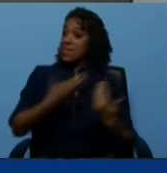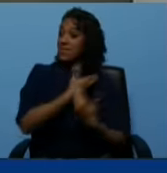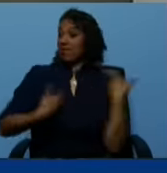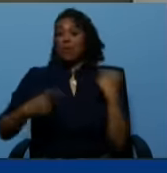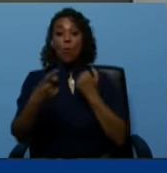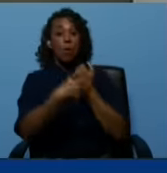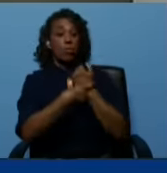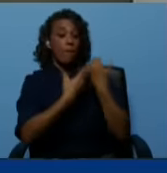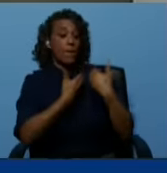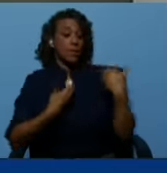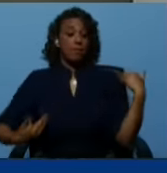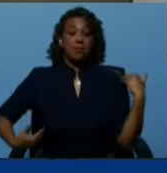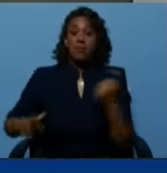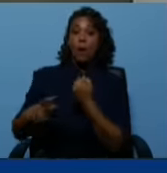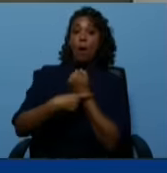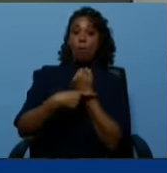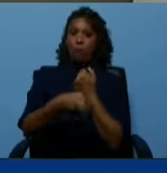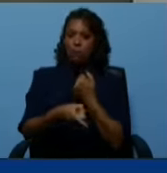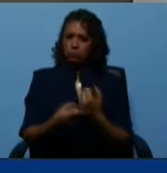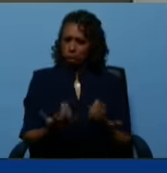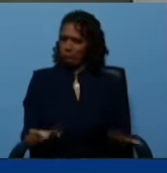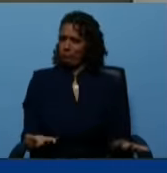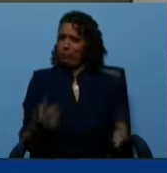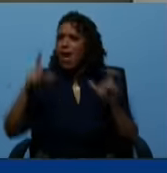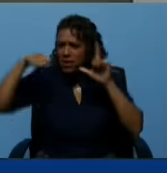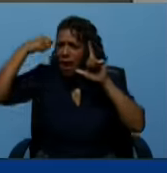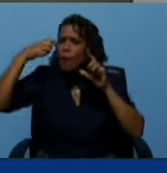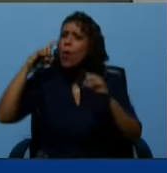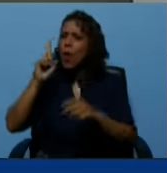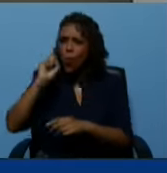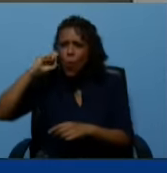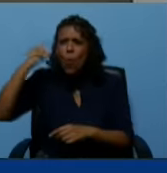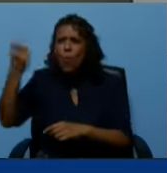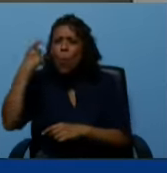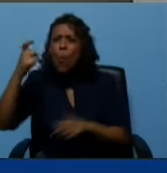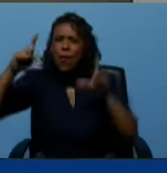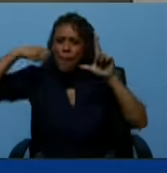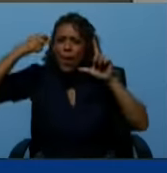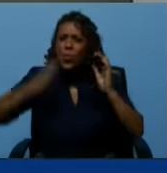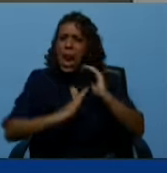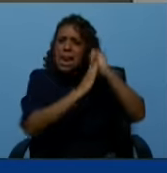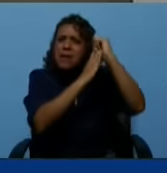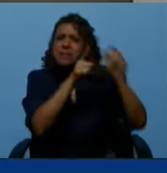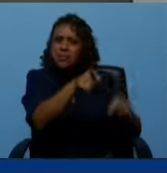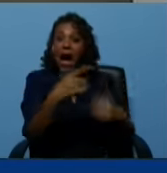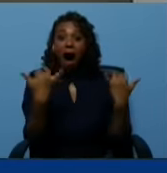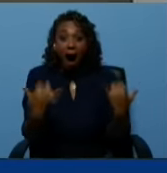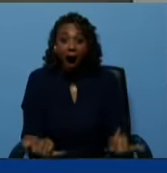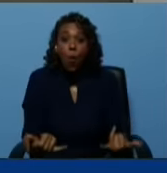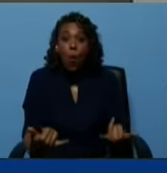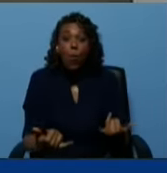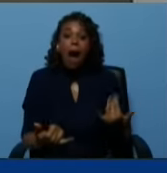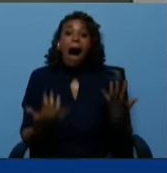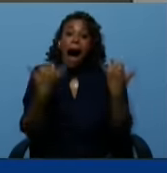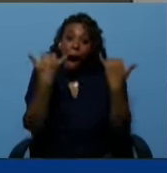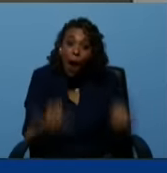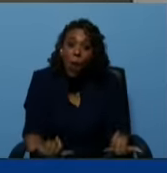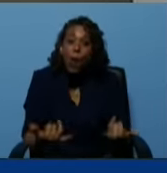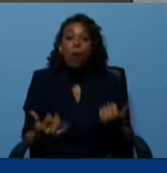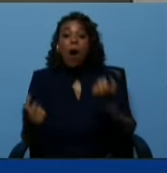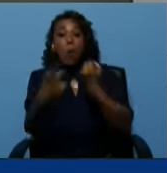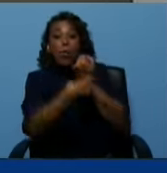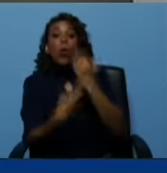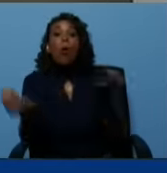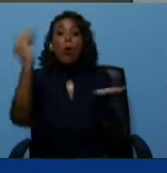Guaidó. Habría que sacar todos esos videos de su líder, pues. Ahora esta versión Guaidó